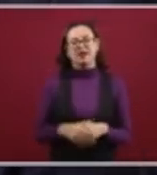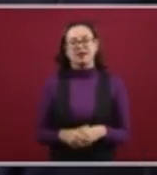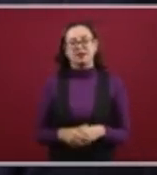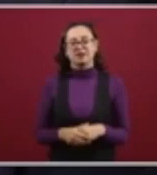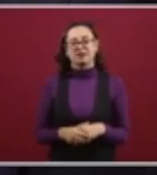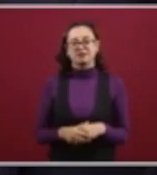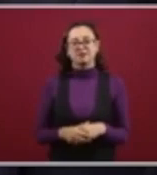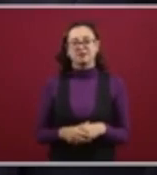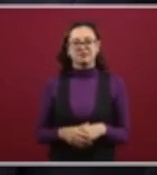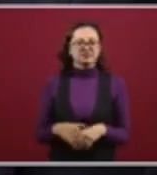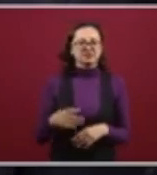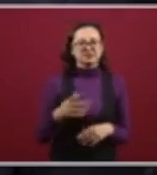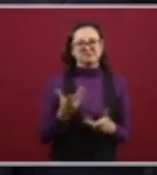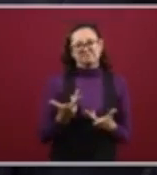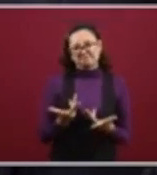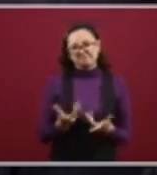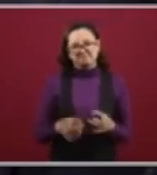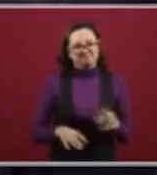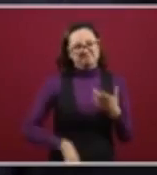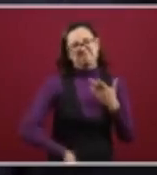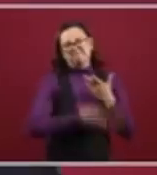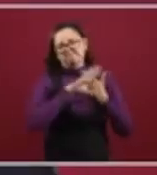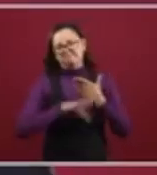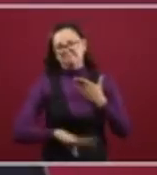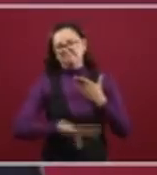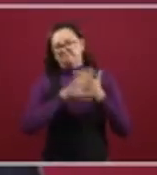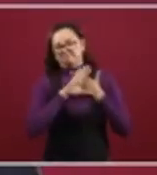y que arrecia